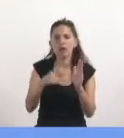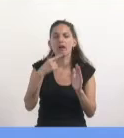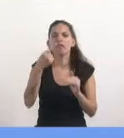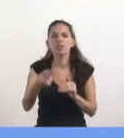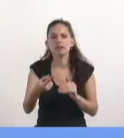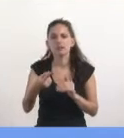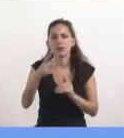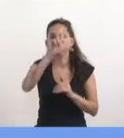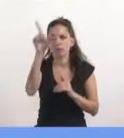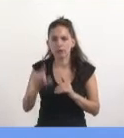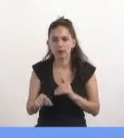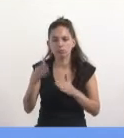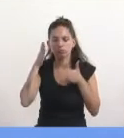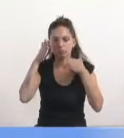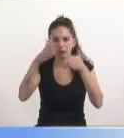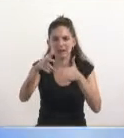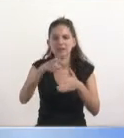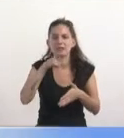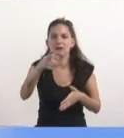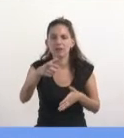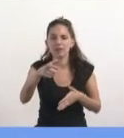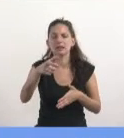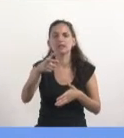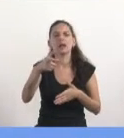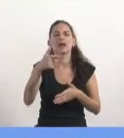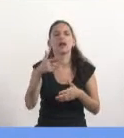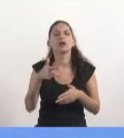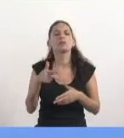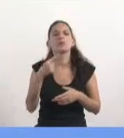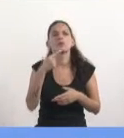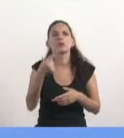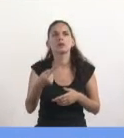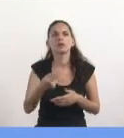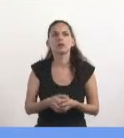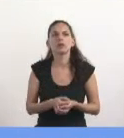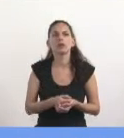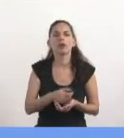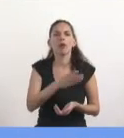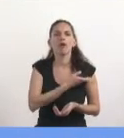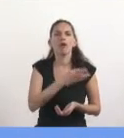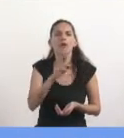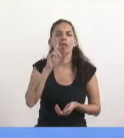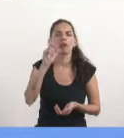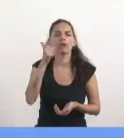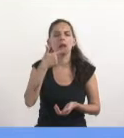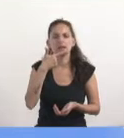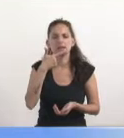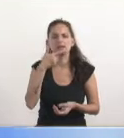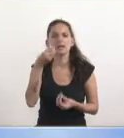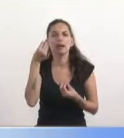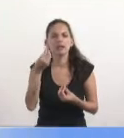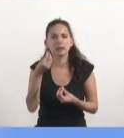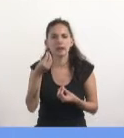del federalismo de concertación. Esta frase que acuñó en su momento el jurista cordobés Pedro Frías da cuenta de